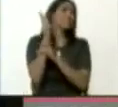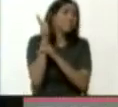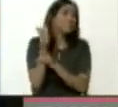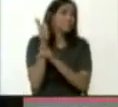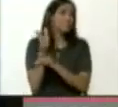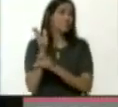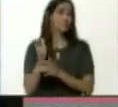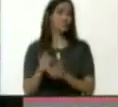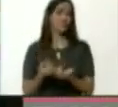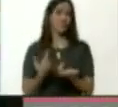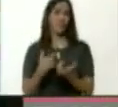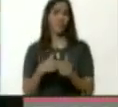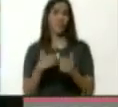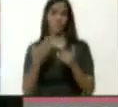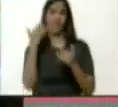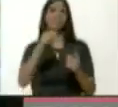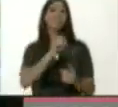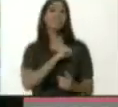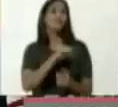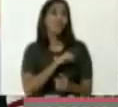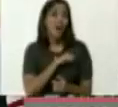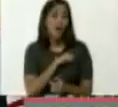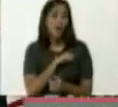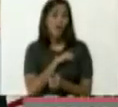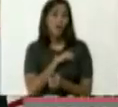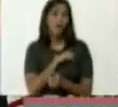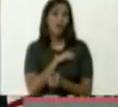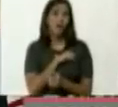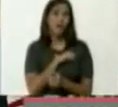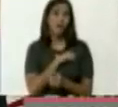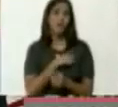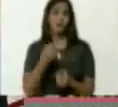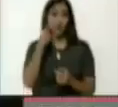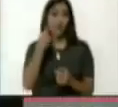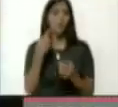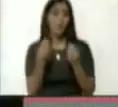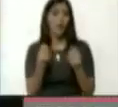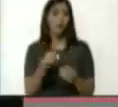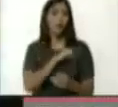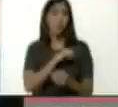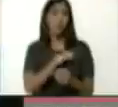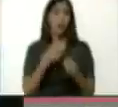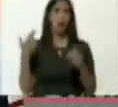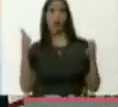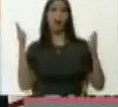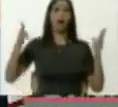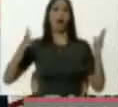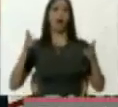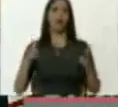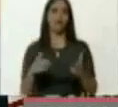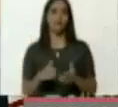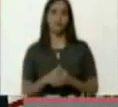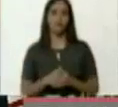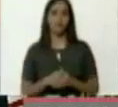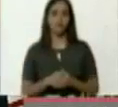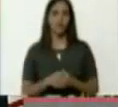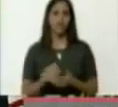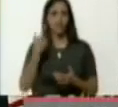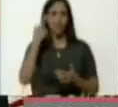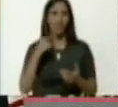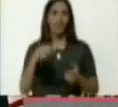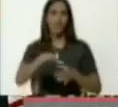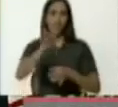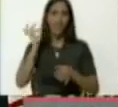Tenían bicha para entrompar y no entromparon. Estaban cagados. No, y no estoy ahí, nosotros vimos imagina, los tipos sacaron pistola y todo. ¿Te imaginas que a nosotros nos sustraigan a Cabeza de Mango,